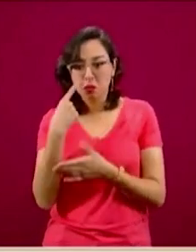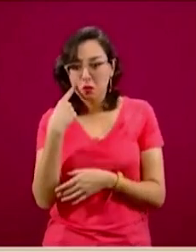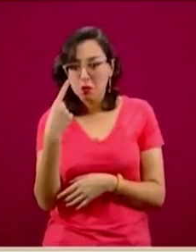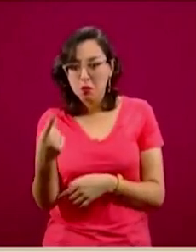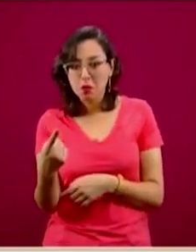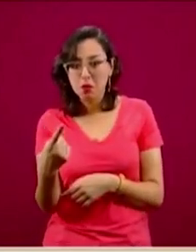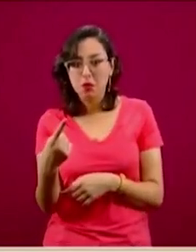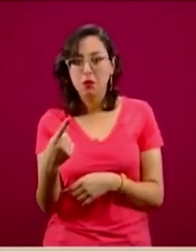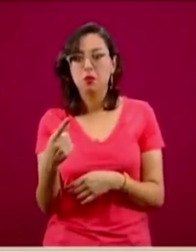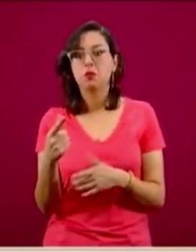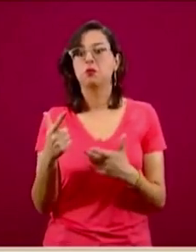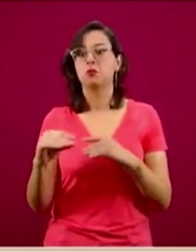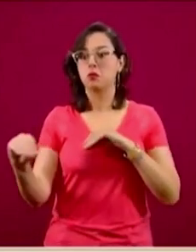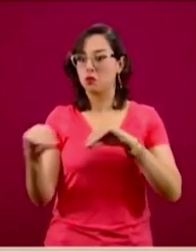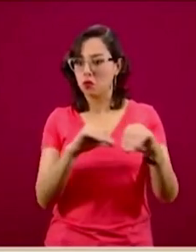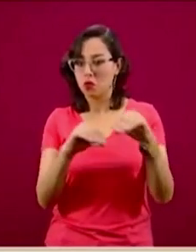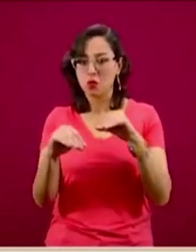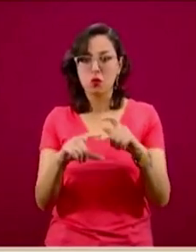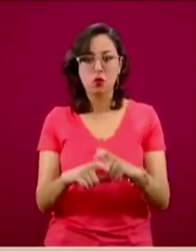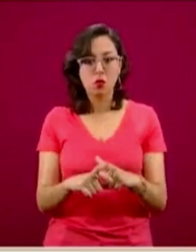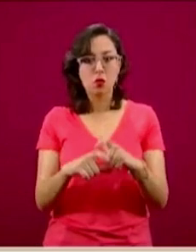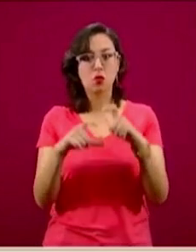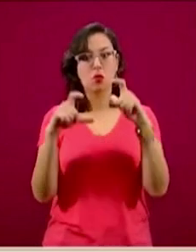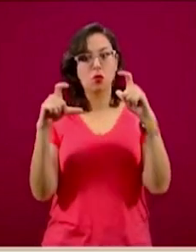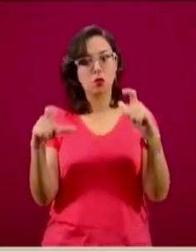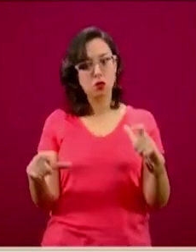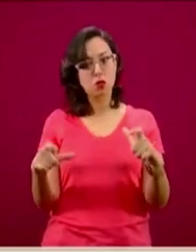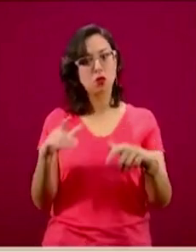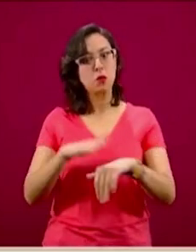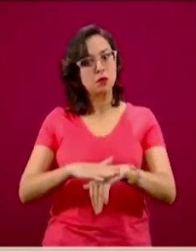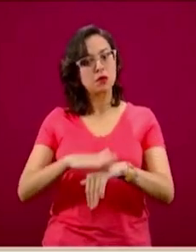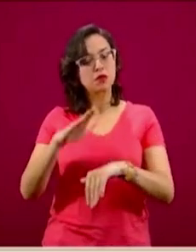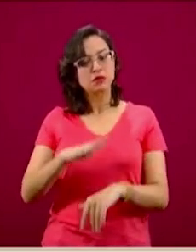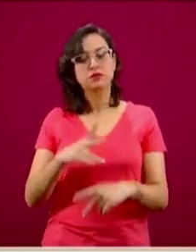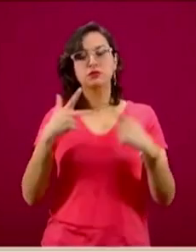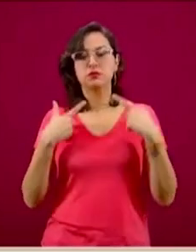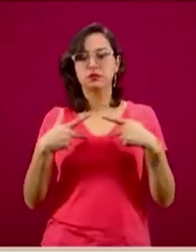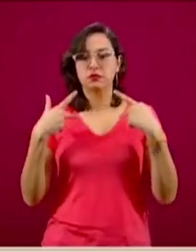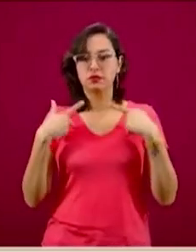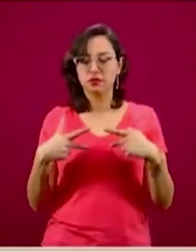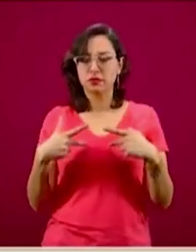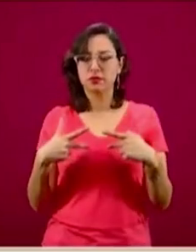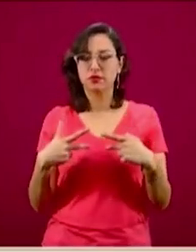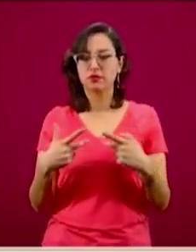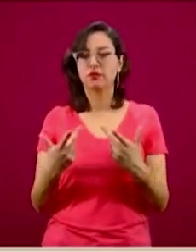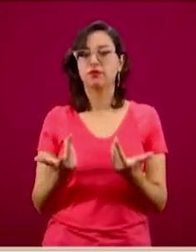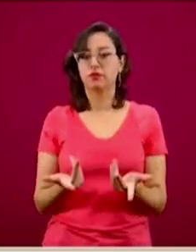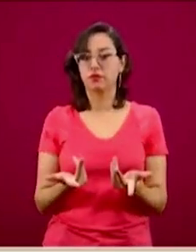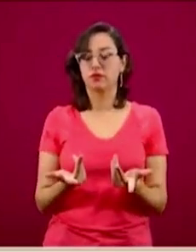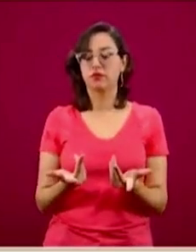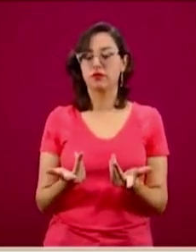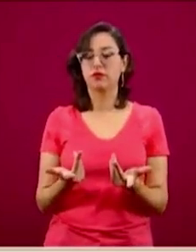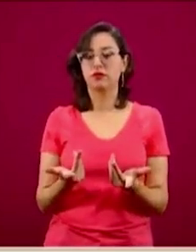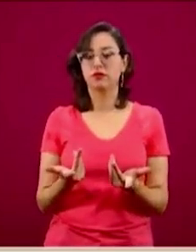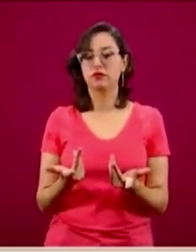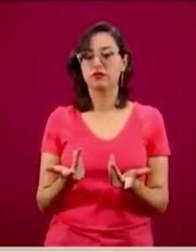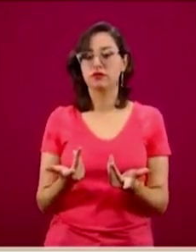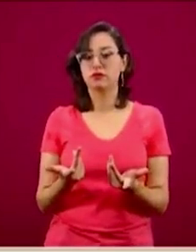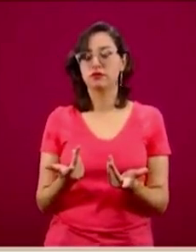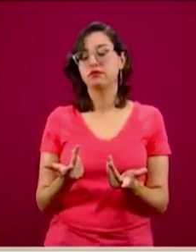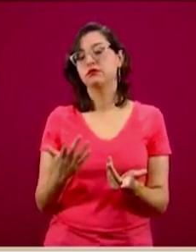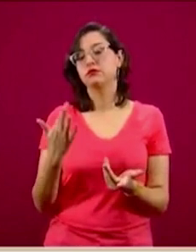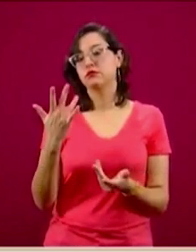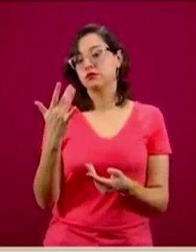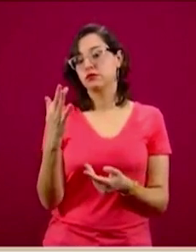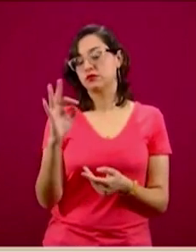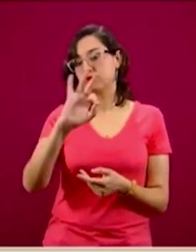incremento en la movilidad que ya llega a cifras de menos